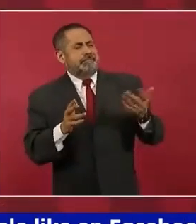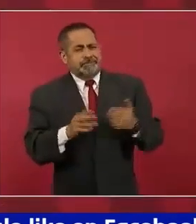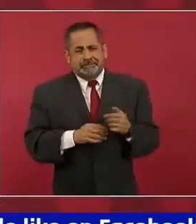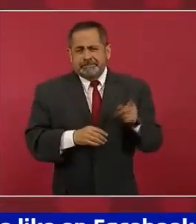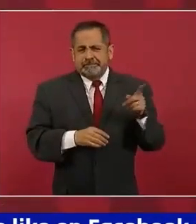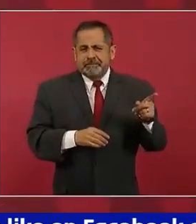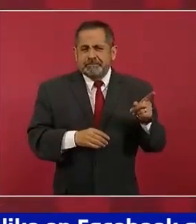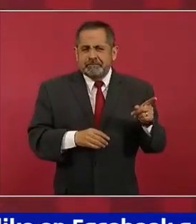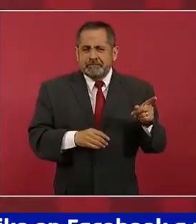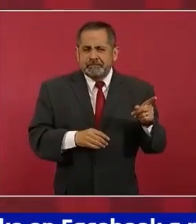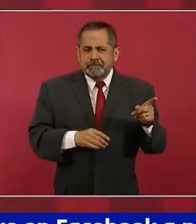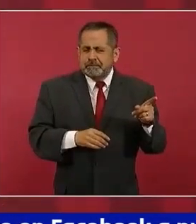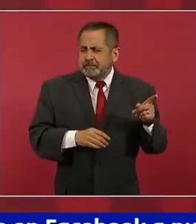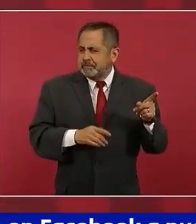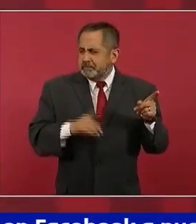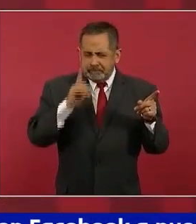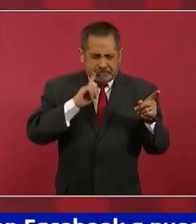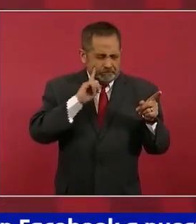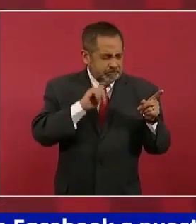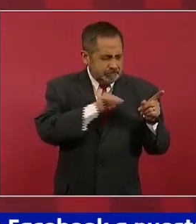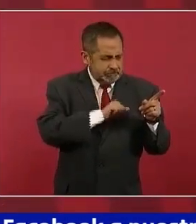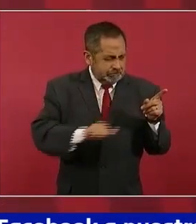una alcaldesa